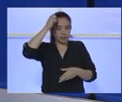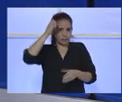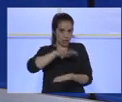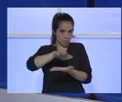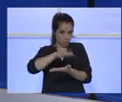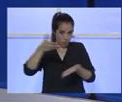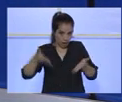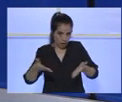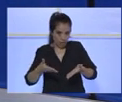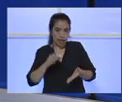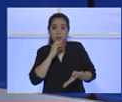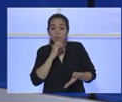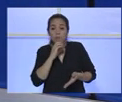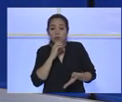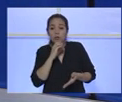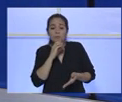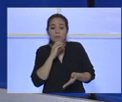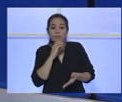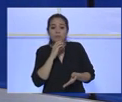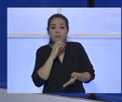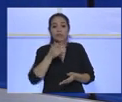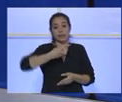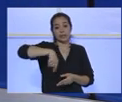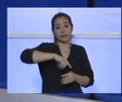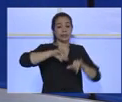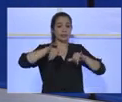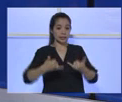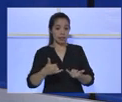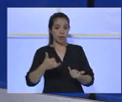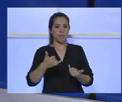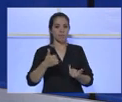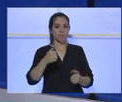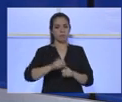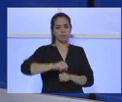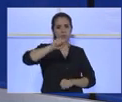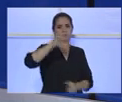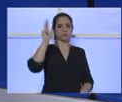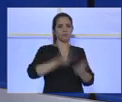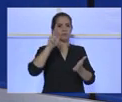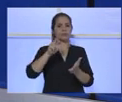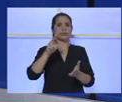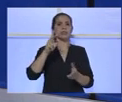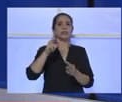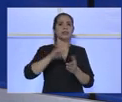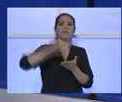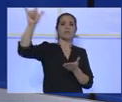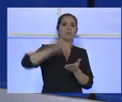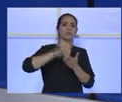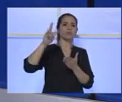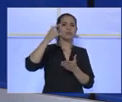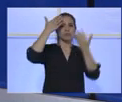cabría en esta materia. Hemos certificado una nueva aerolínea de bandera nacional. Eso es un logro